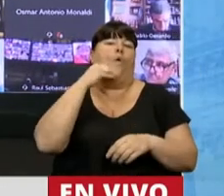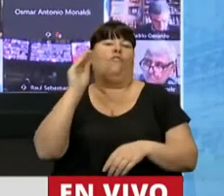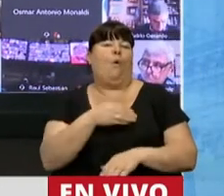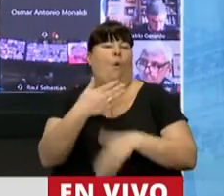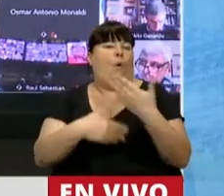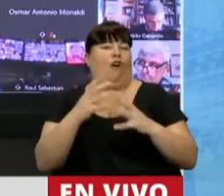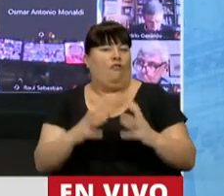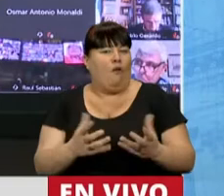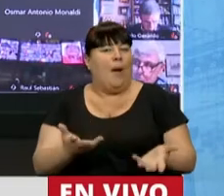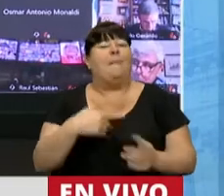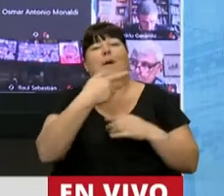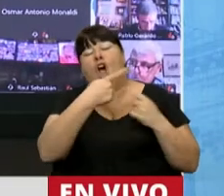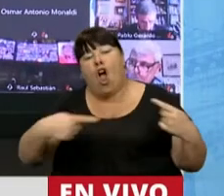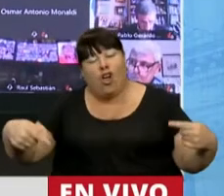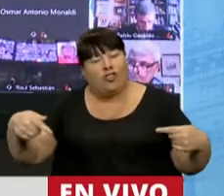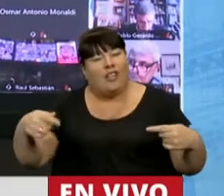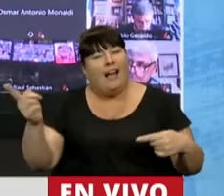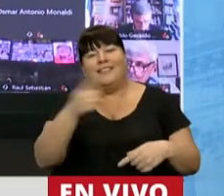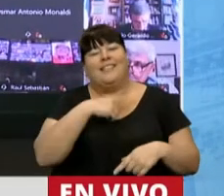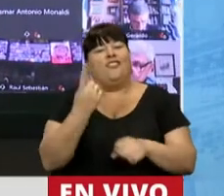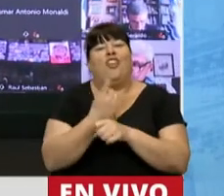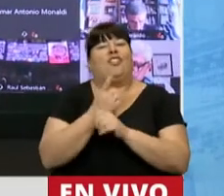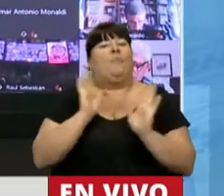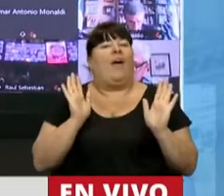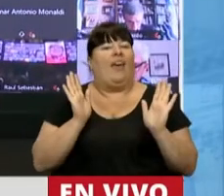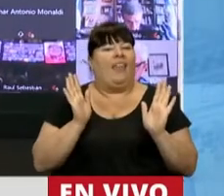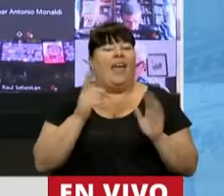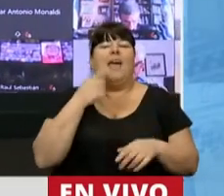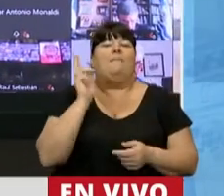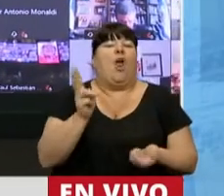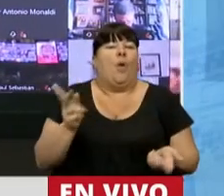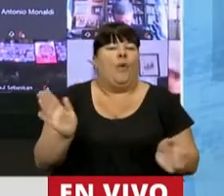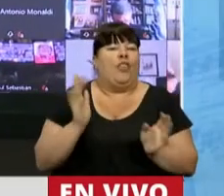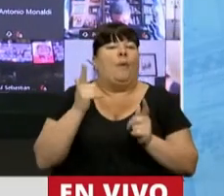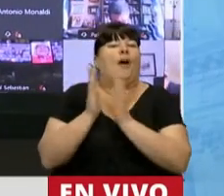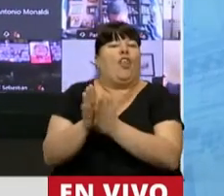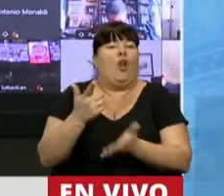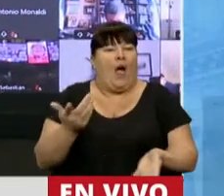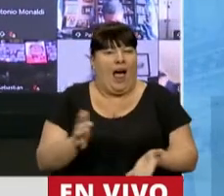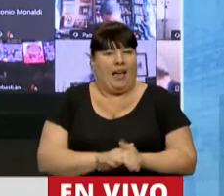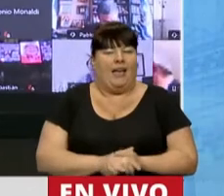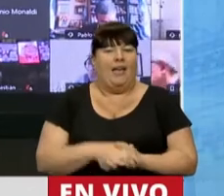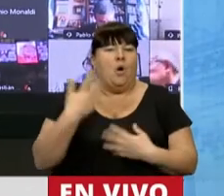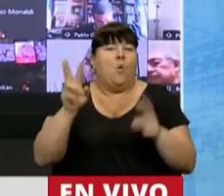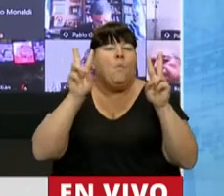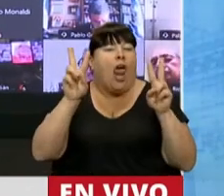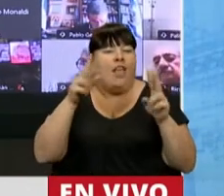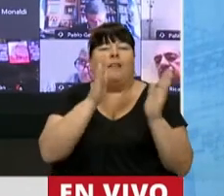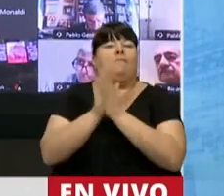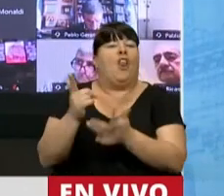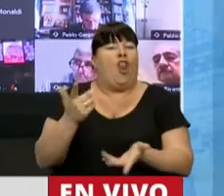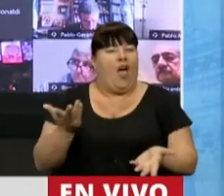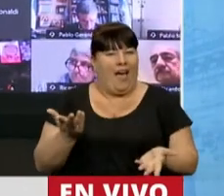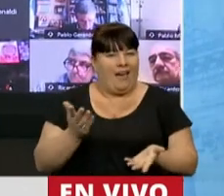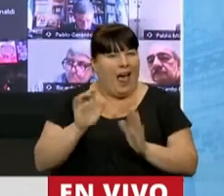futbolista, pero el resto no se podía. No le perdonaron que fuera tan peronista como